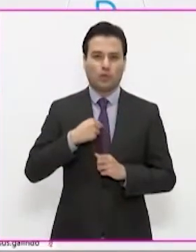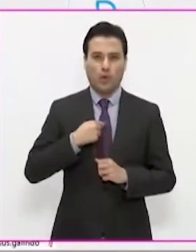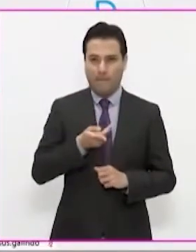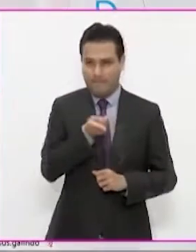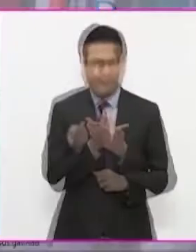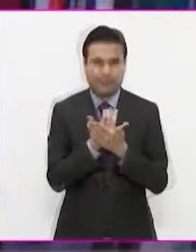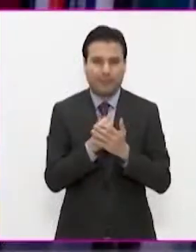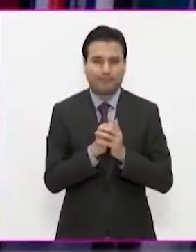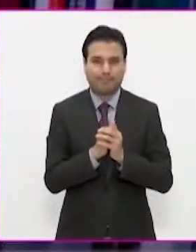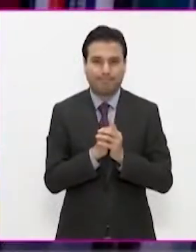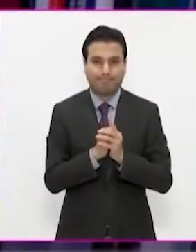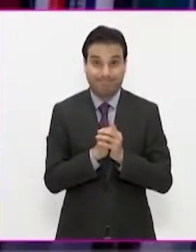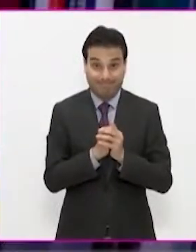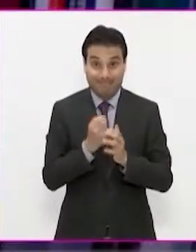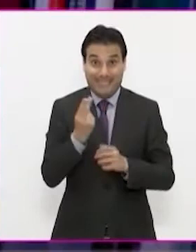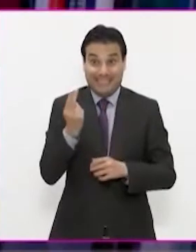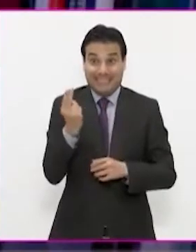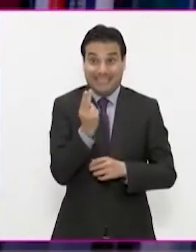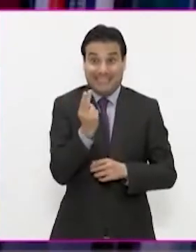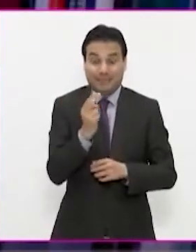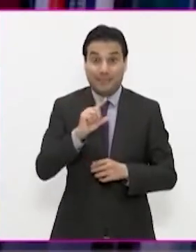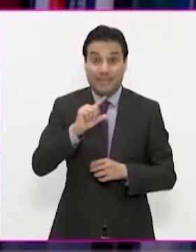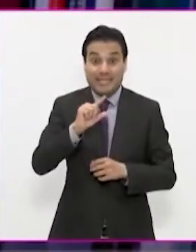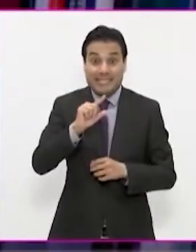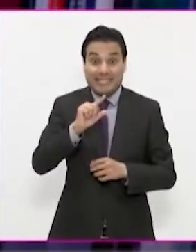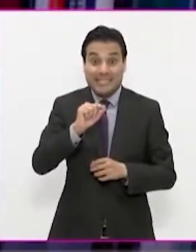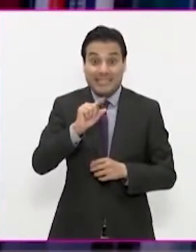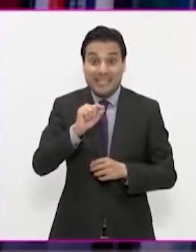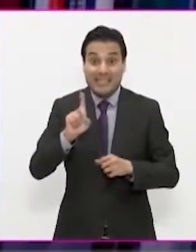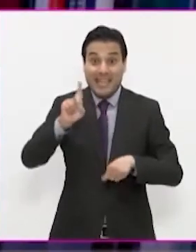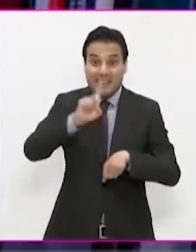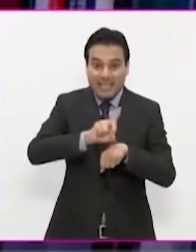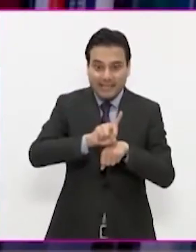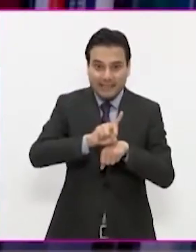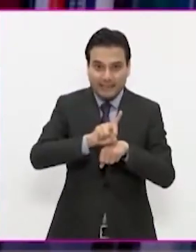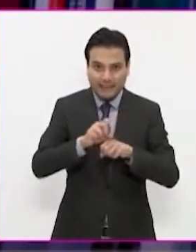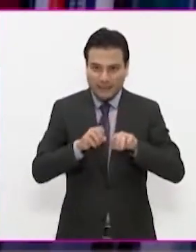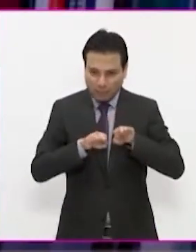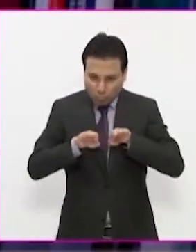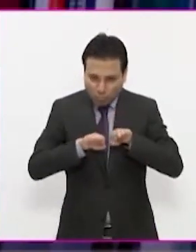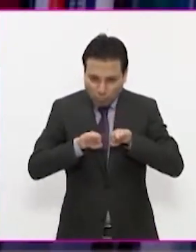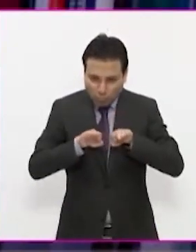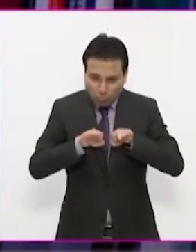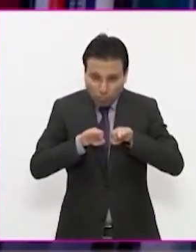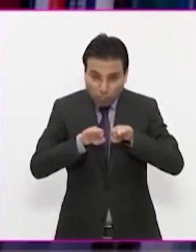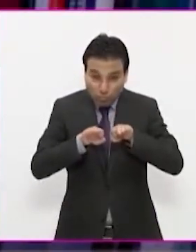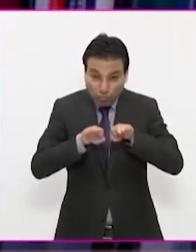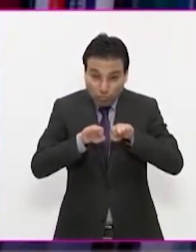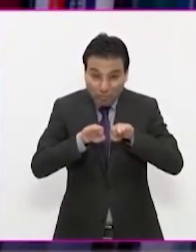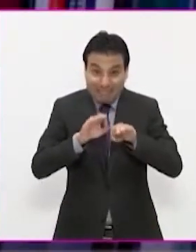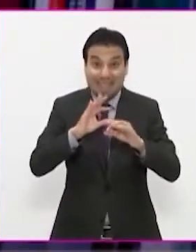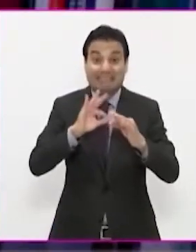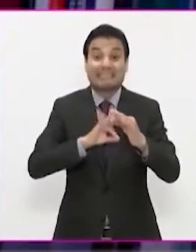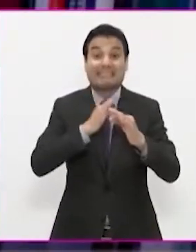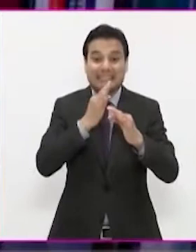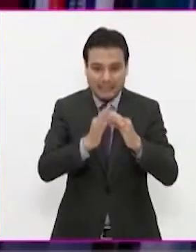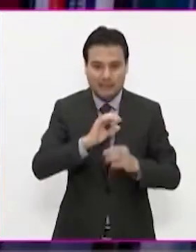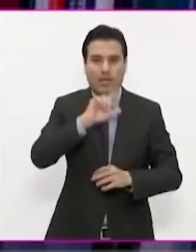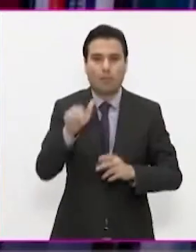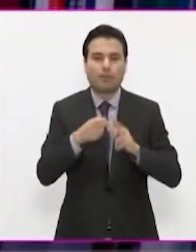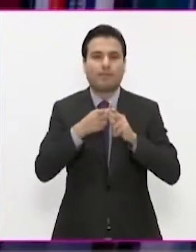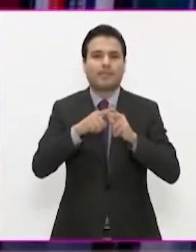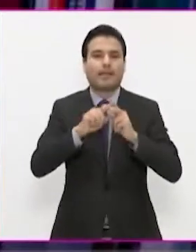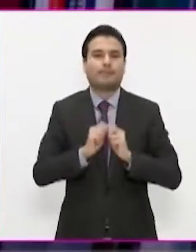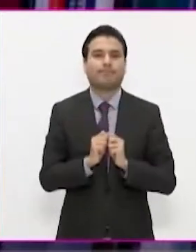tiempo encima 70 días para cumplir las tareas pendientes que tanto lo que resta de los preparativos